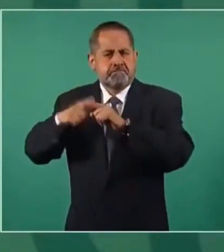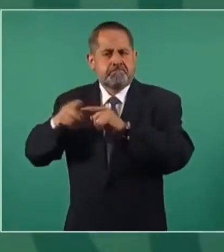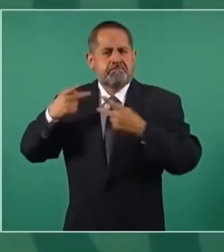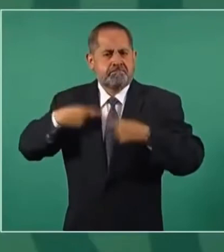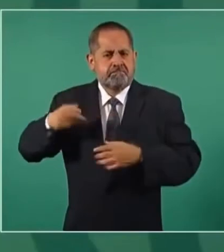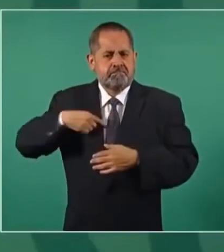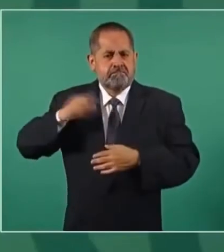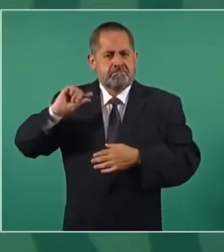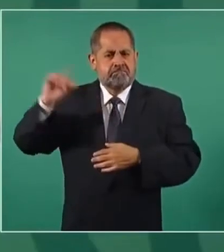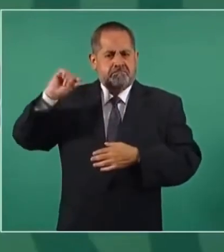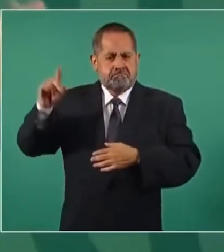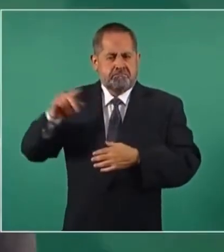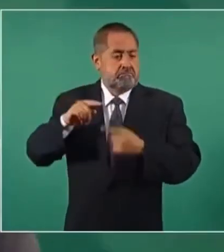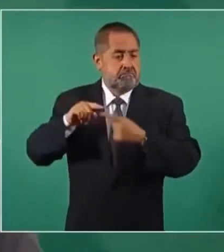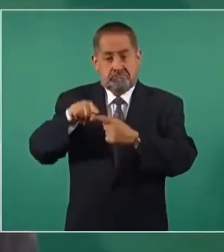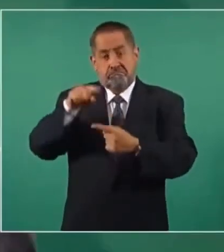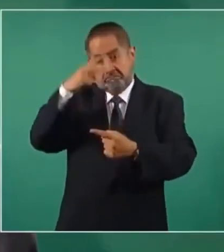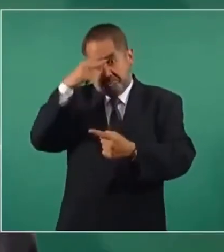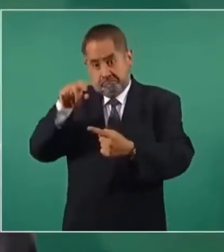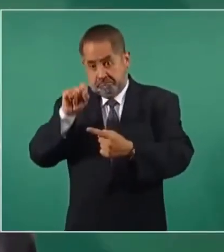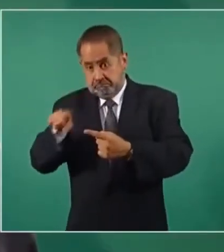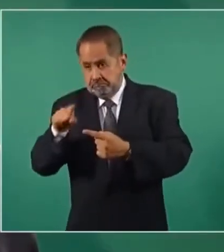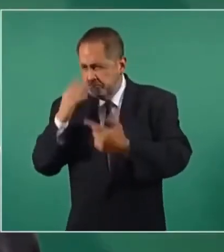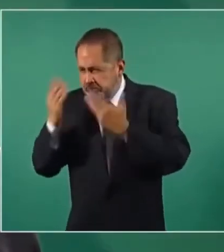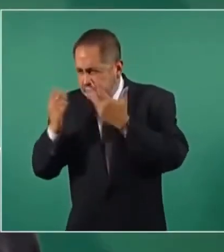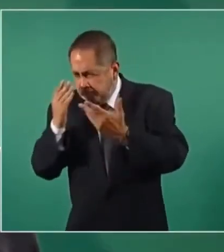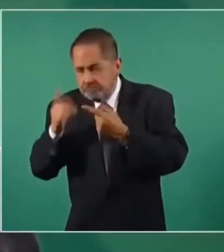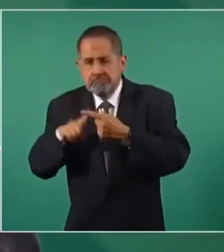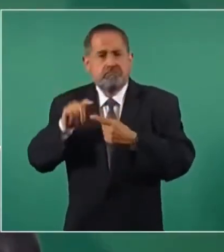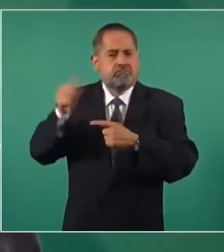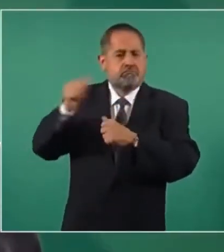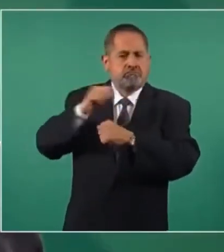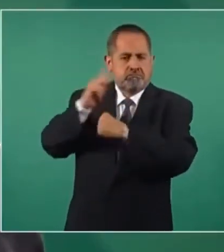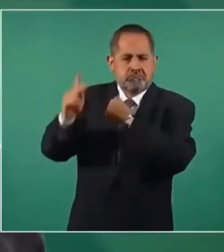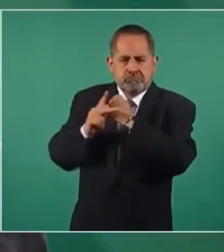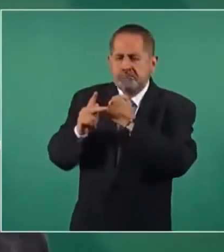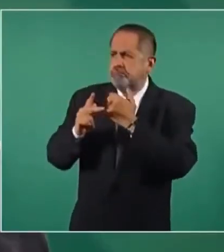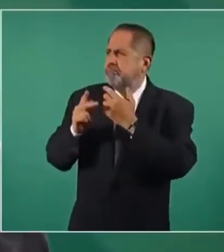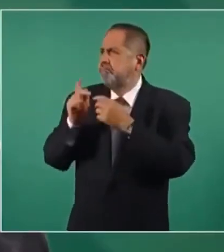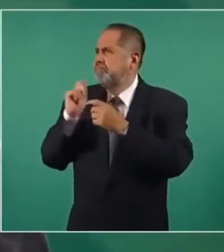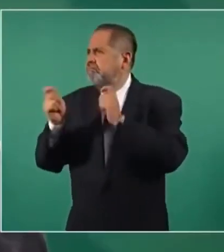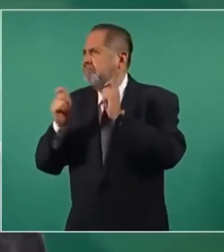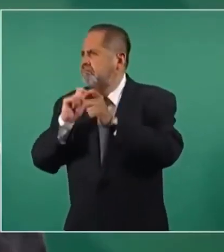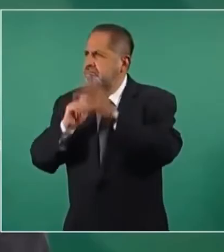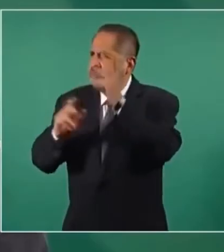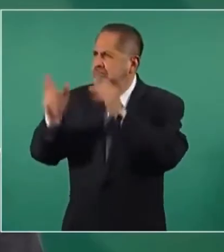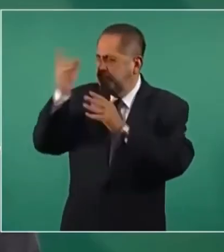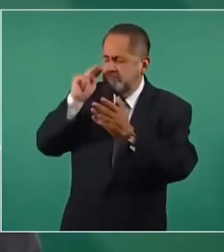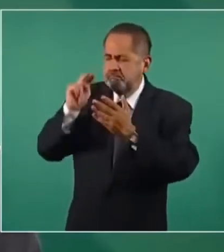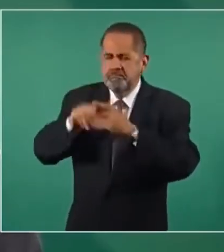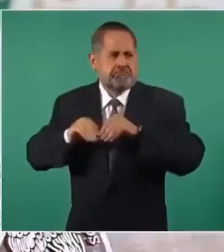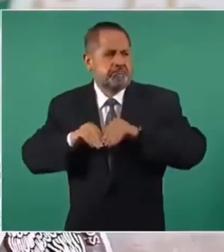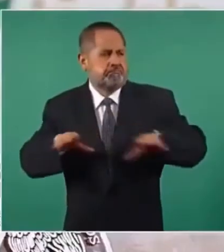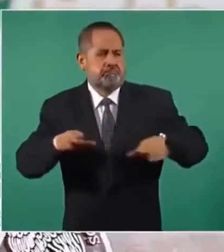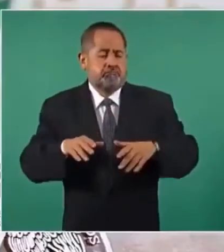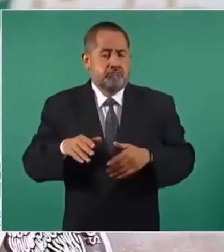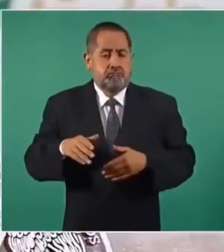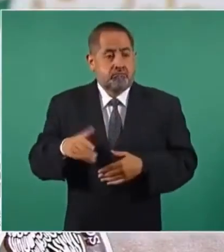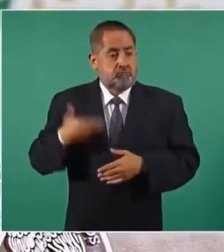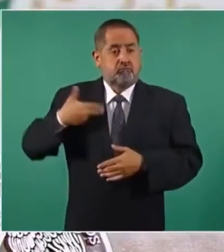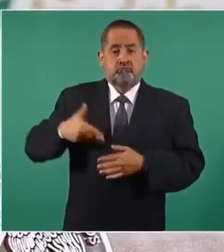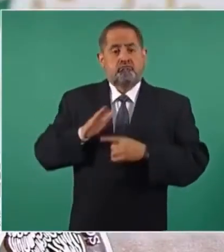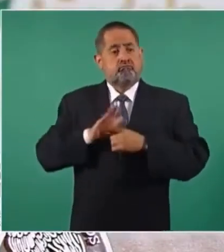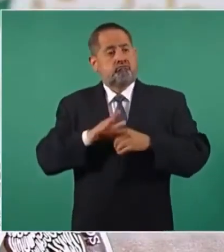científicas y científicos mexicanos y también lo que generan científicas y científicos de otras partes del mundo. Los posicionamientos oficiales